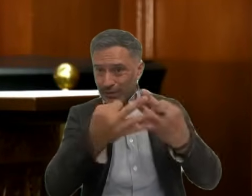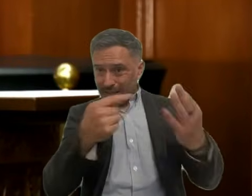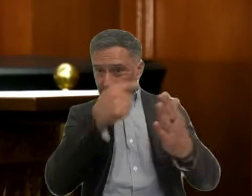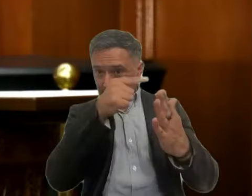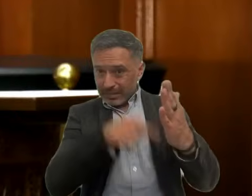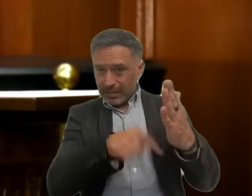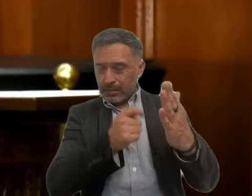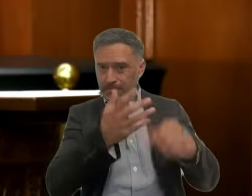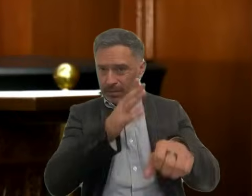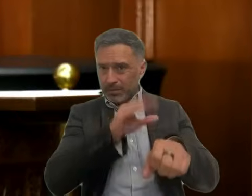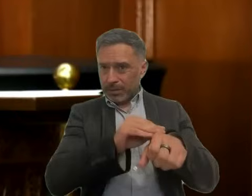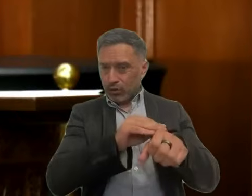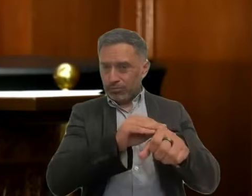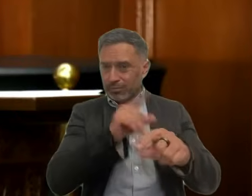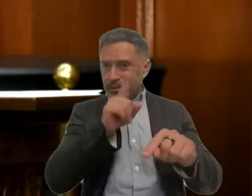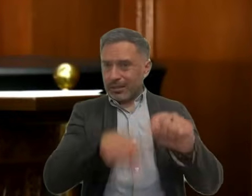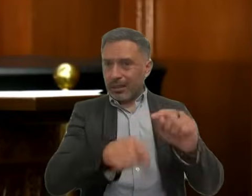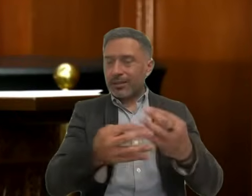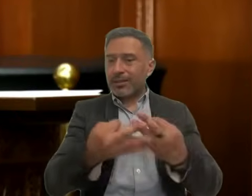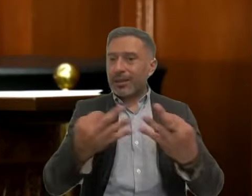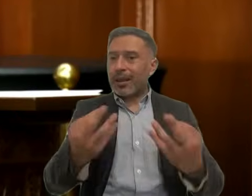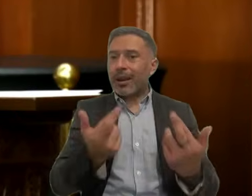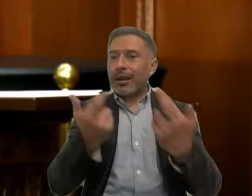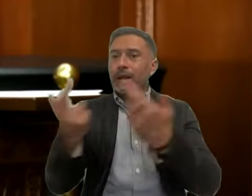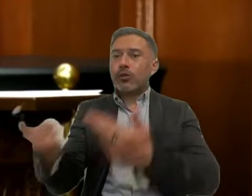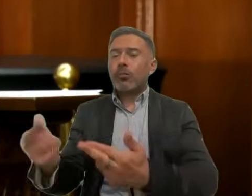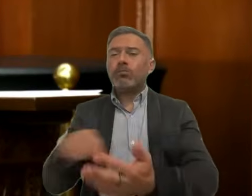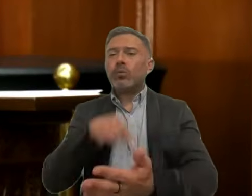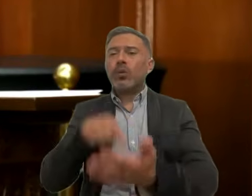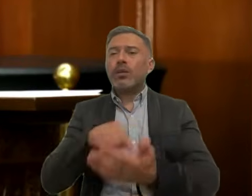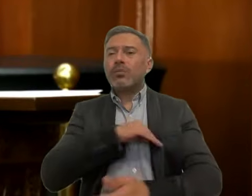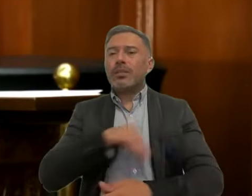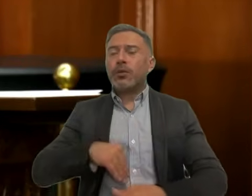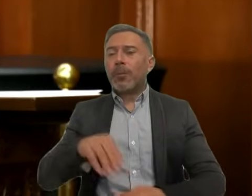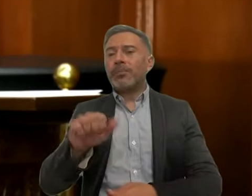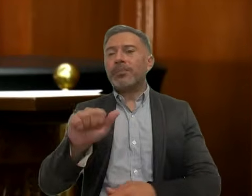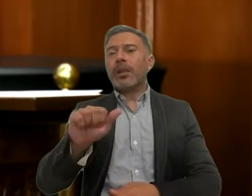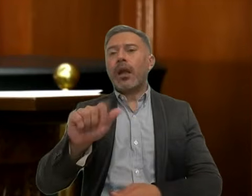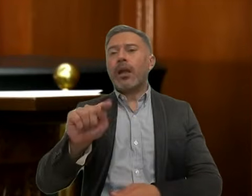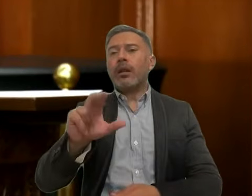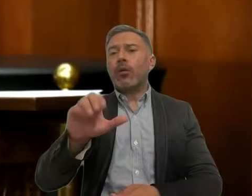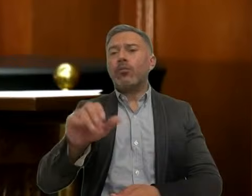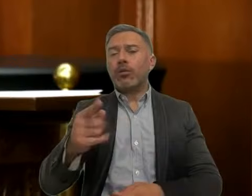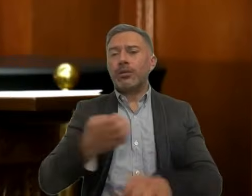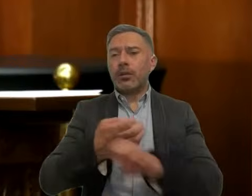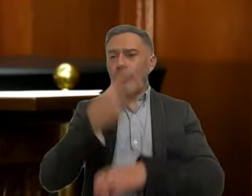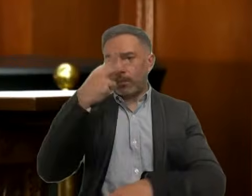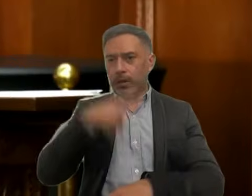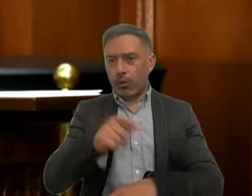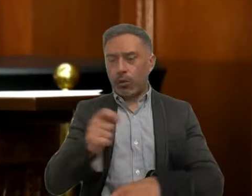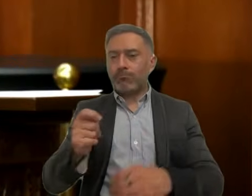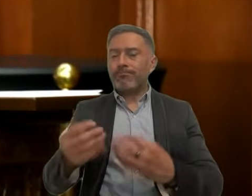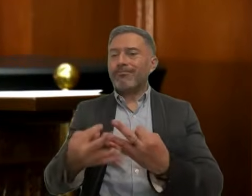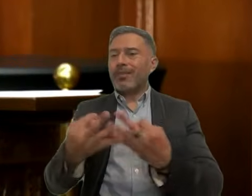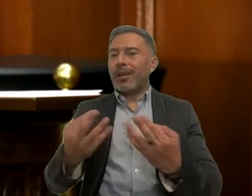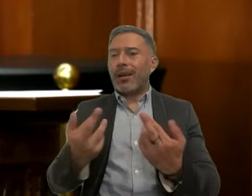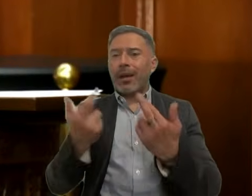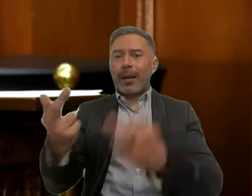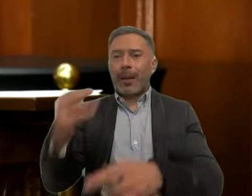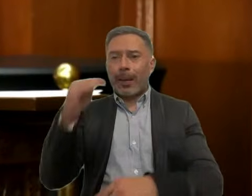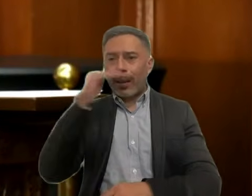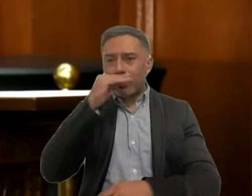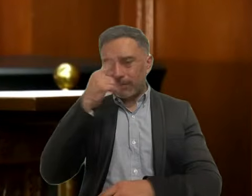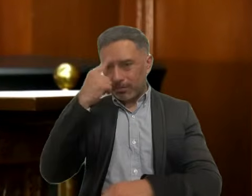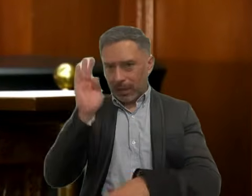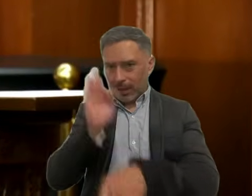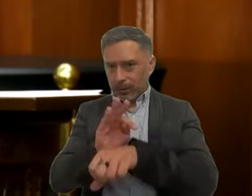inmueble ubicado en el municipio de Atlacomulco, Estado de México, para que sea donado a título gratuito a favor